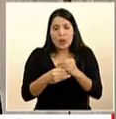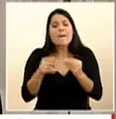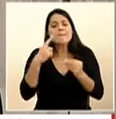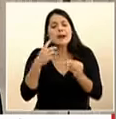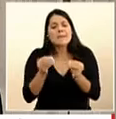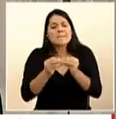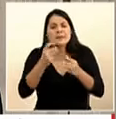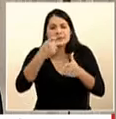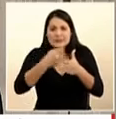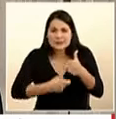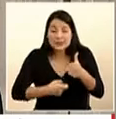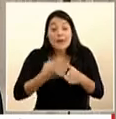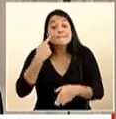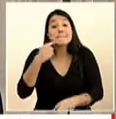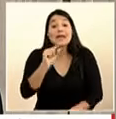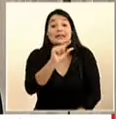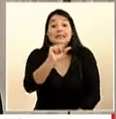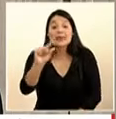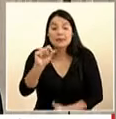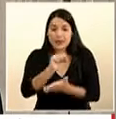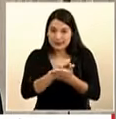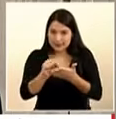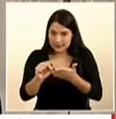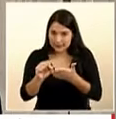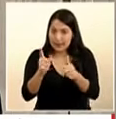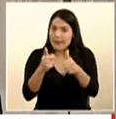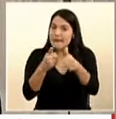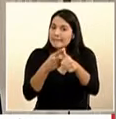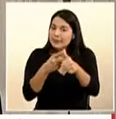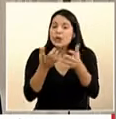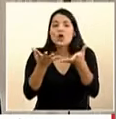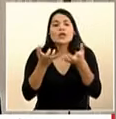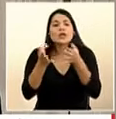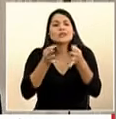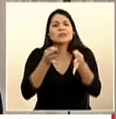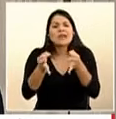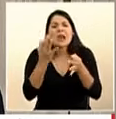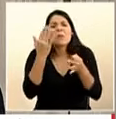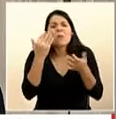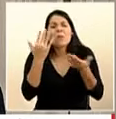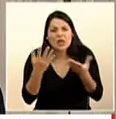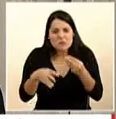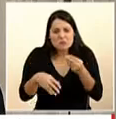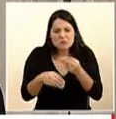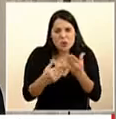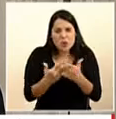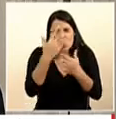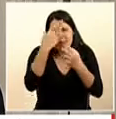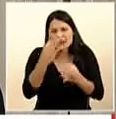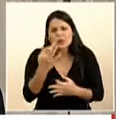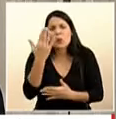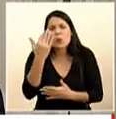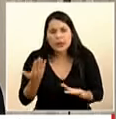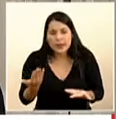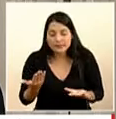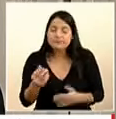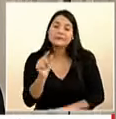adoptarán en semana santa' primero quiero explicar por qué se van a adoptar estas medidas semana santa es